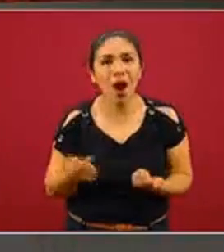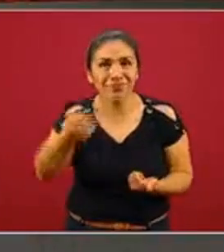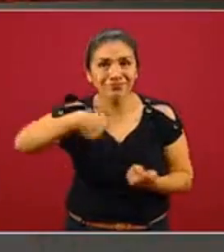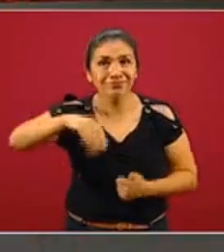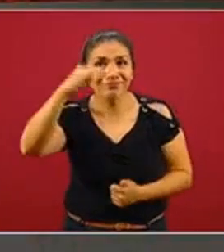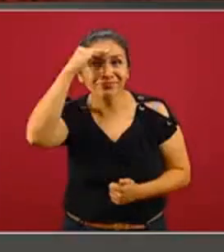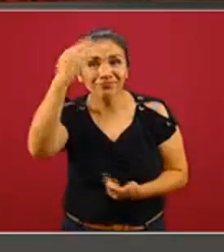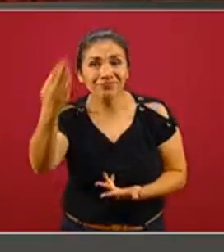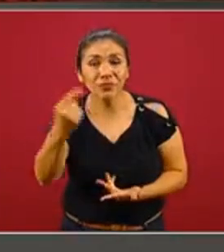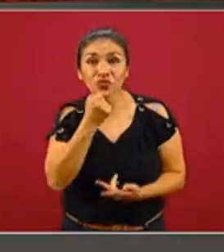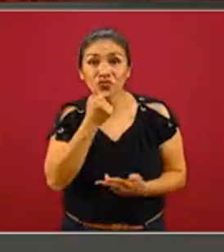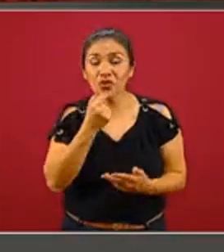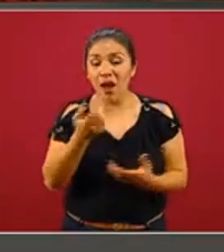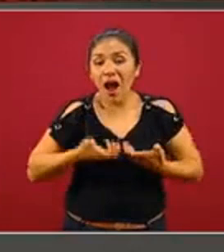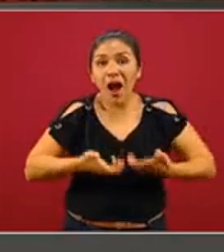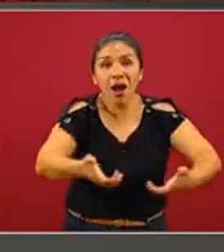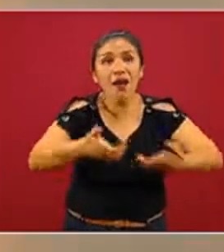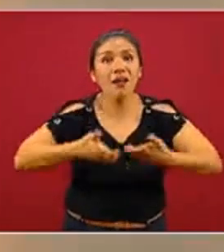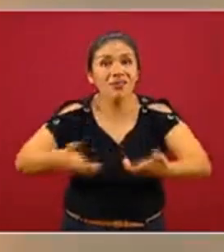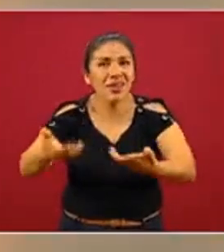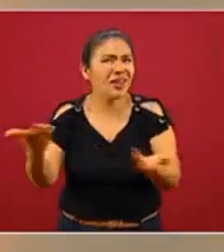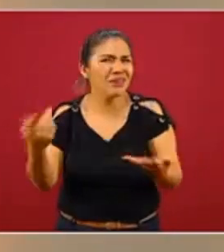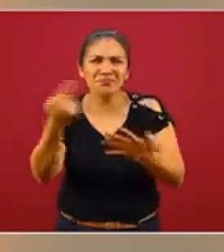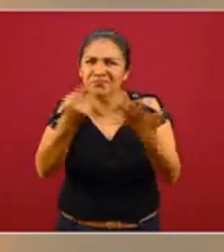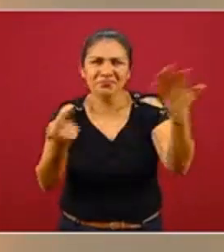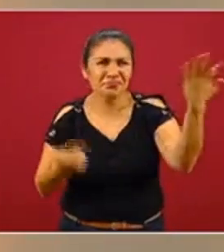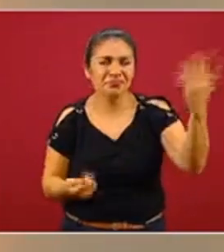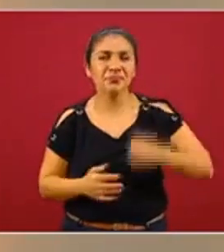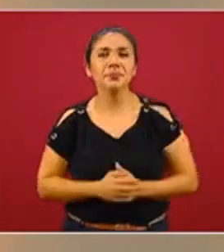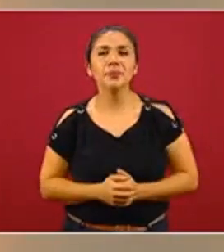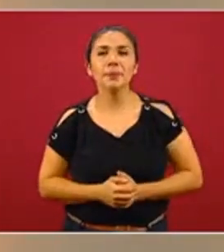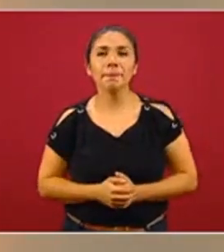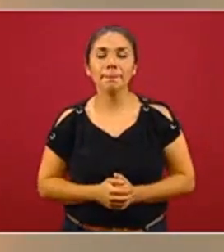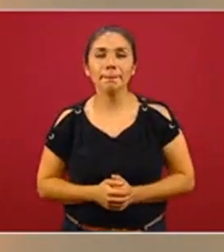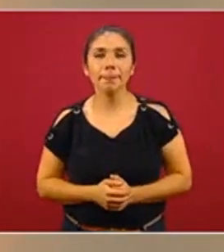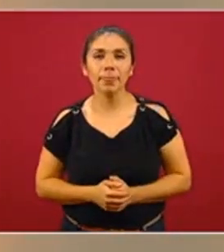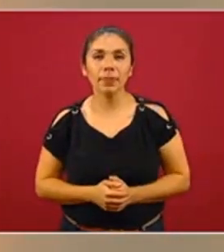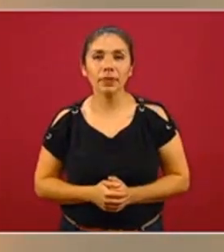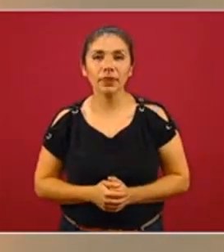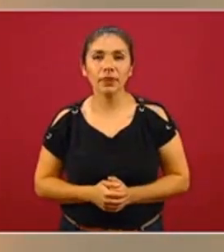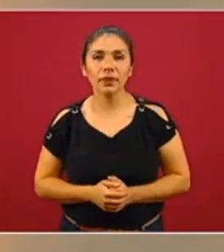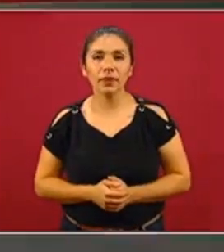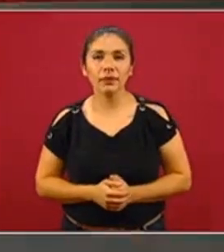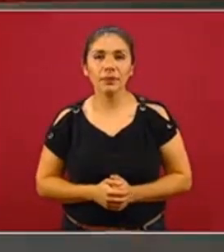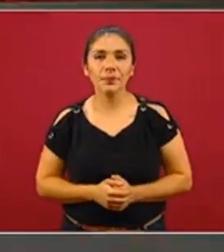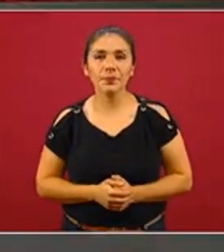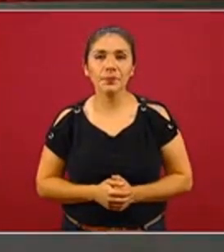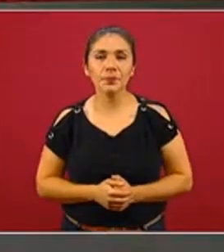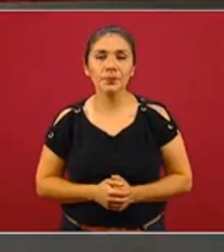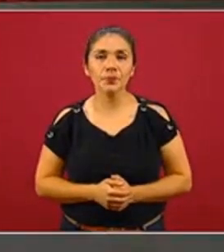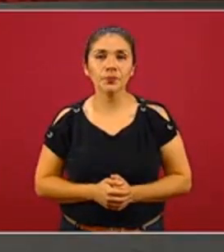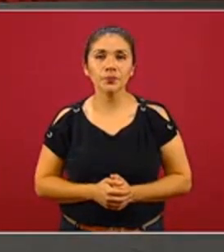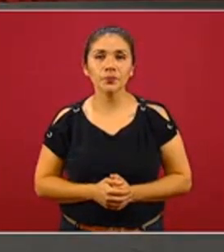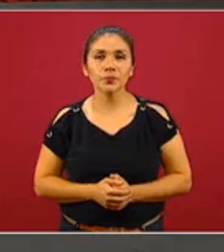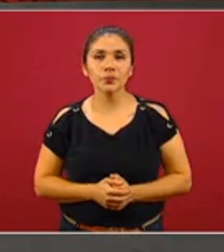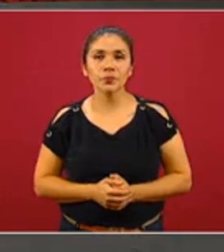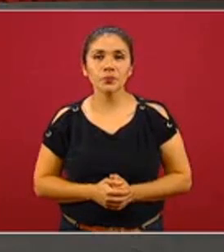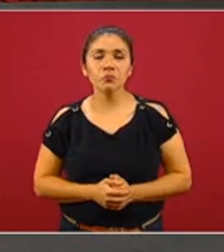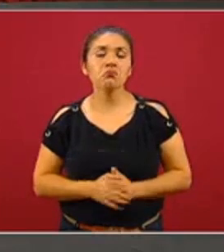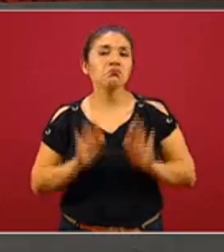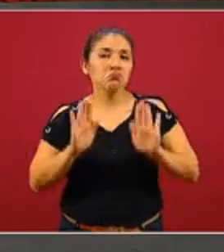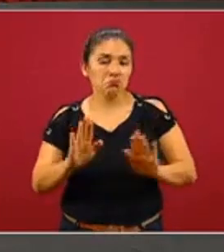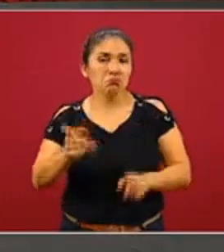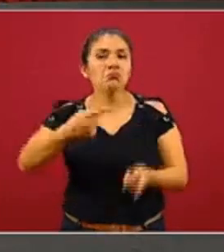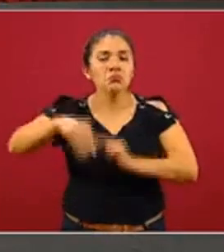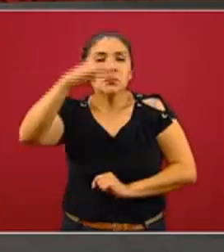los niños en situación de calle, etcétera. La próxima, por favor. Con esto los quisiera dejar, que es una